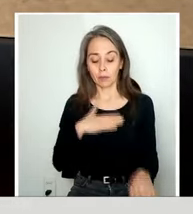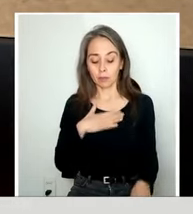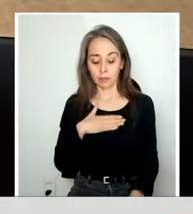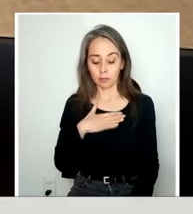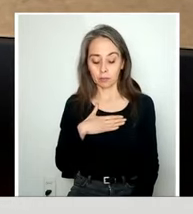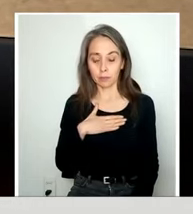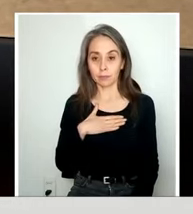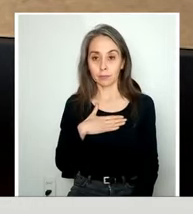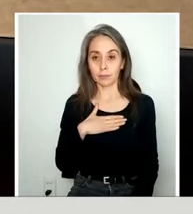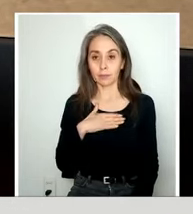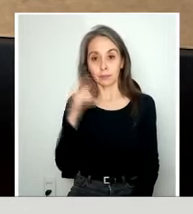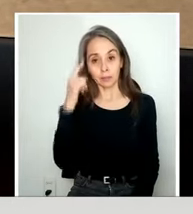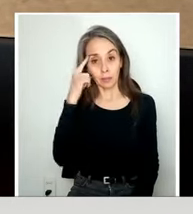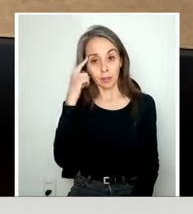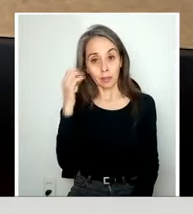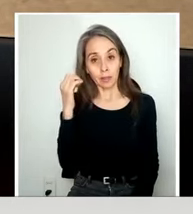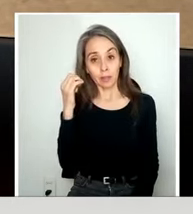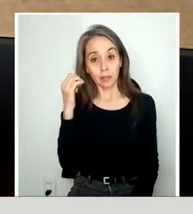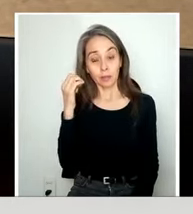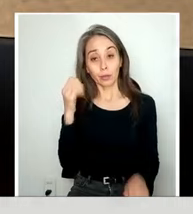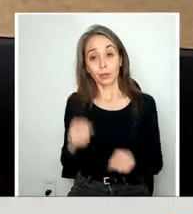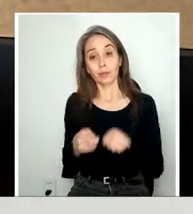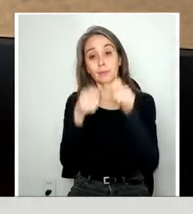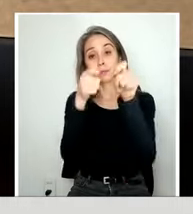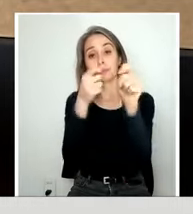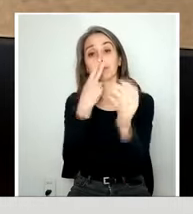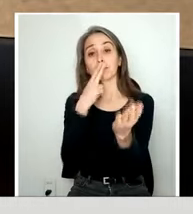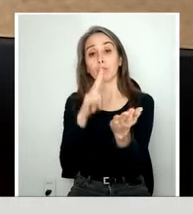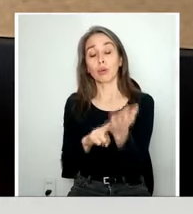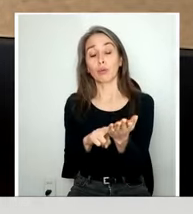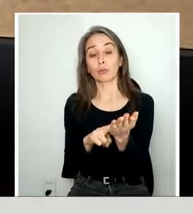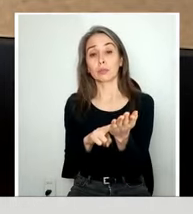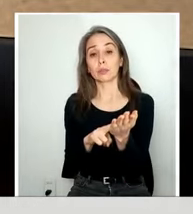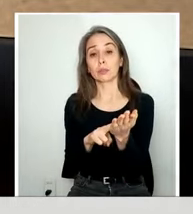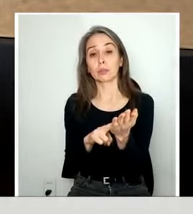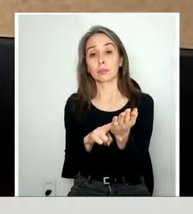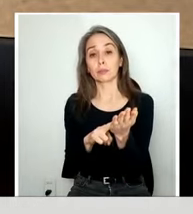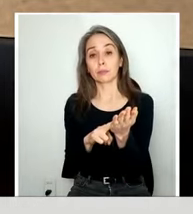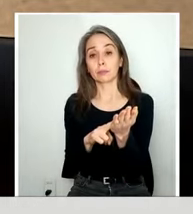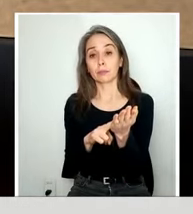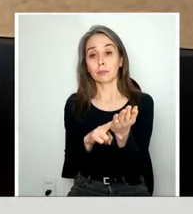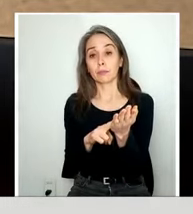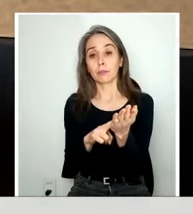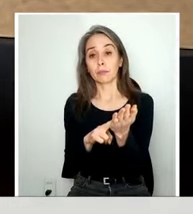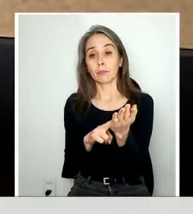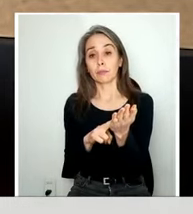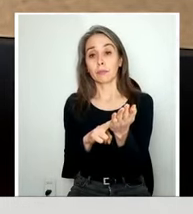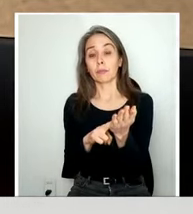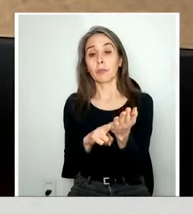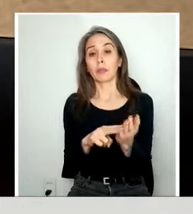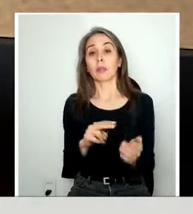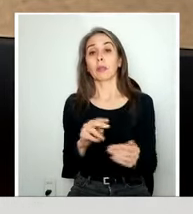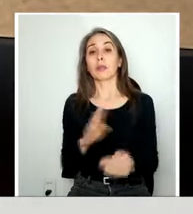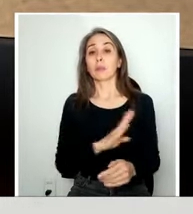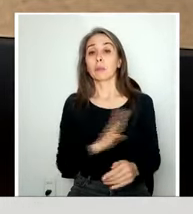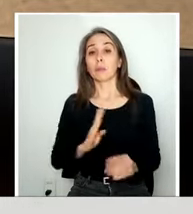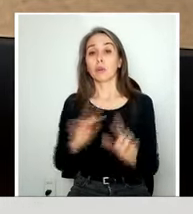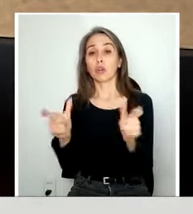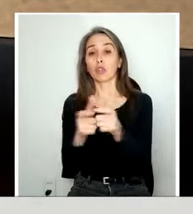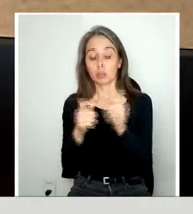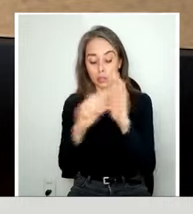quiero que se envíe un oficio a los consejeros constitucionales y se le haga llegar